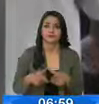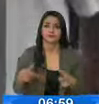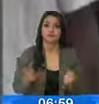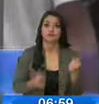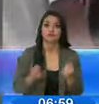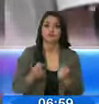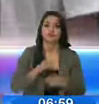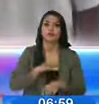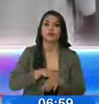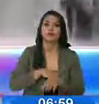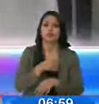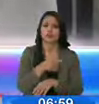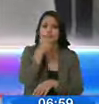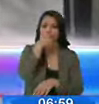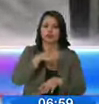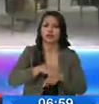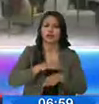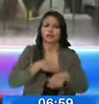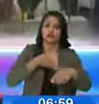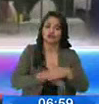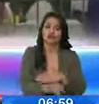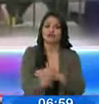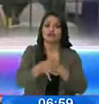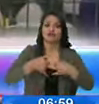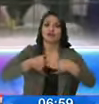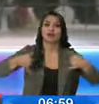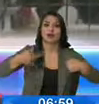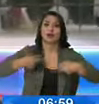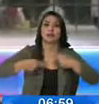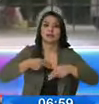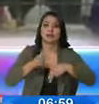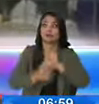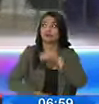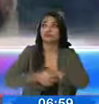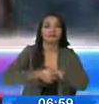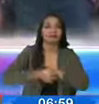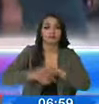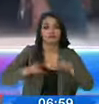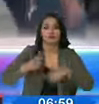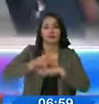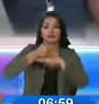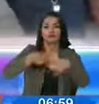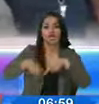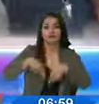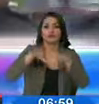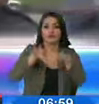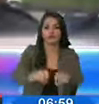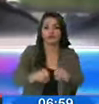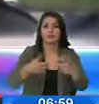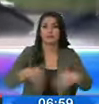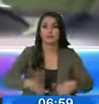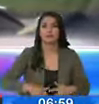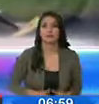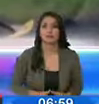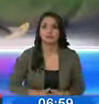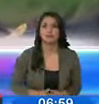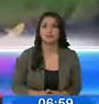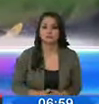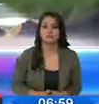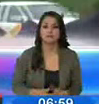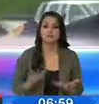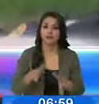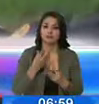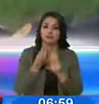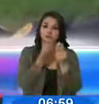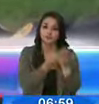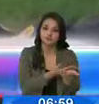en un local comercial con su vehículo, desde donde fue retirado por personal de la Comisión de Tránsito del Ecuador. En este caso que busca conocimiento el